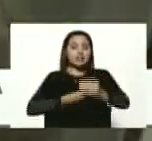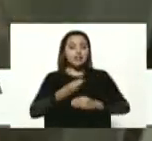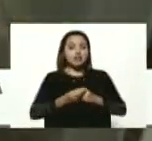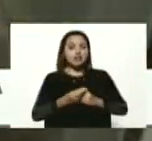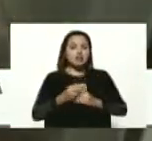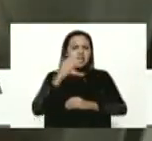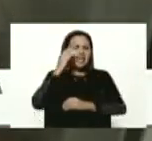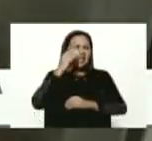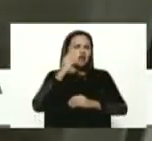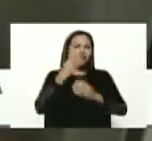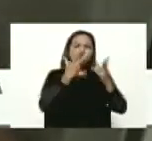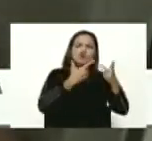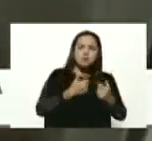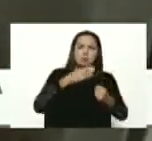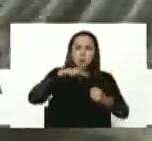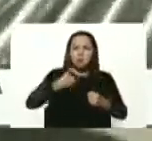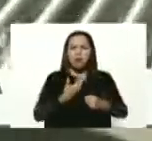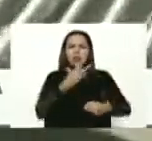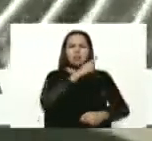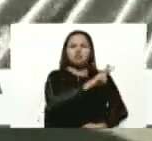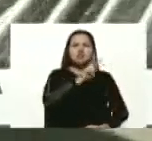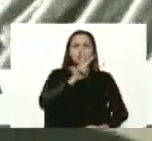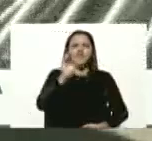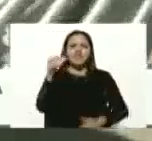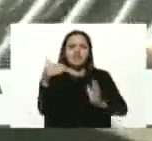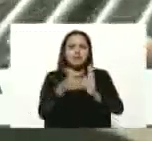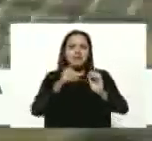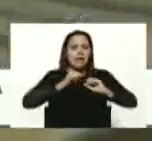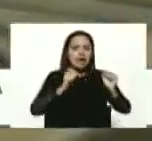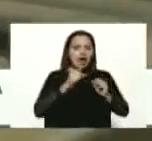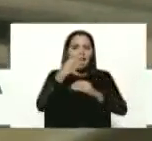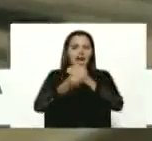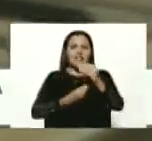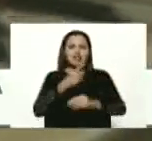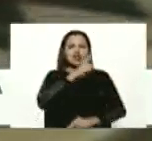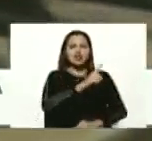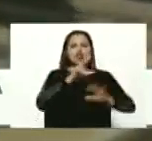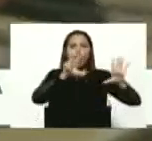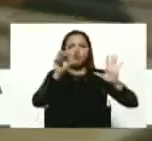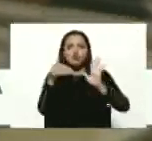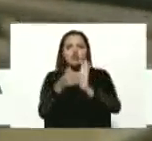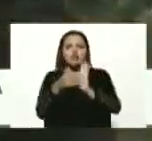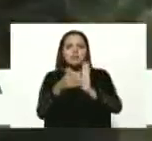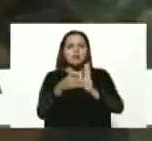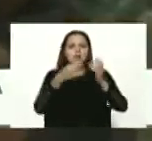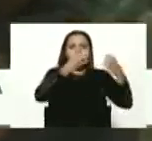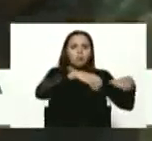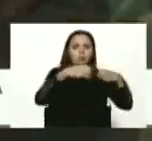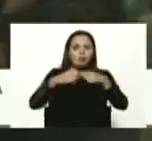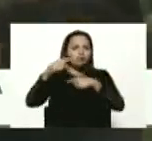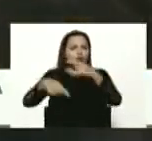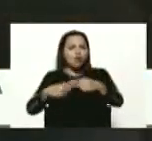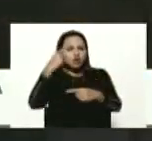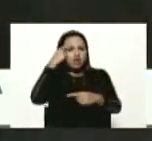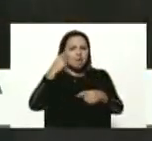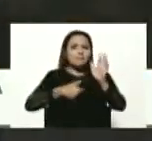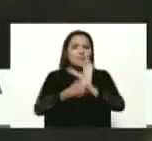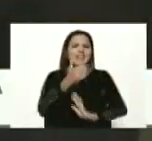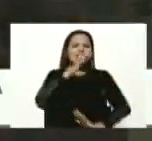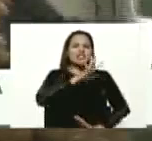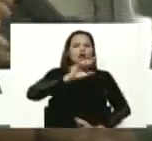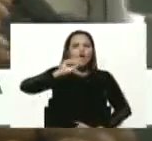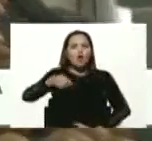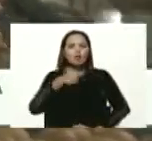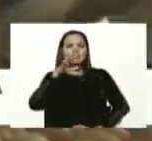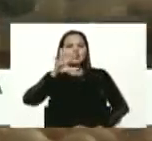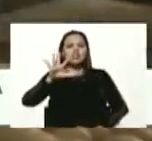capacidad de 220.000 aves produciendo para 180.000 huevos diarios, que equivalen a 5.5 millones de